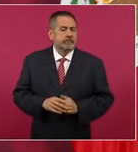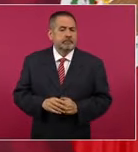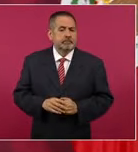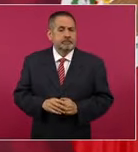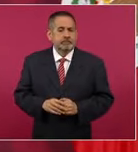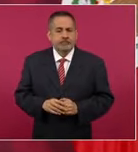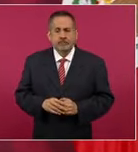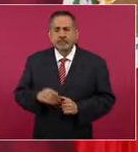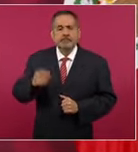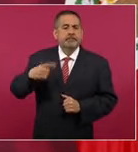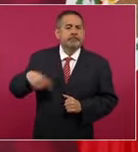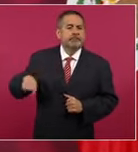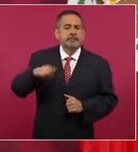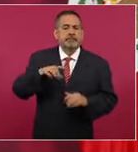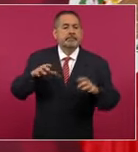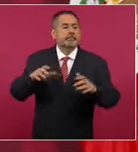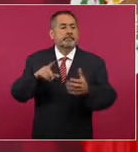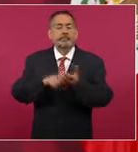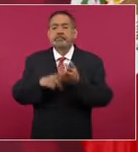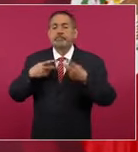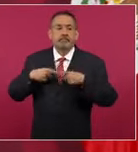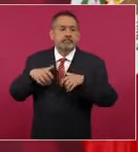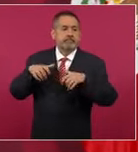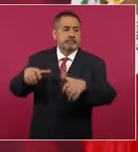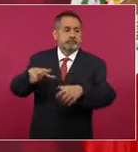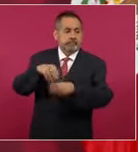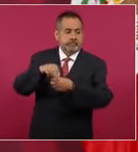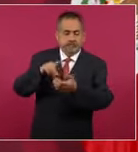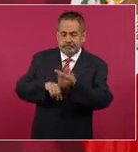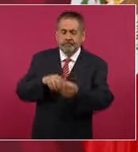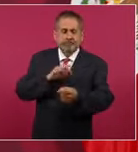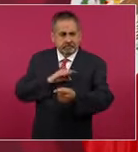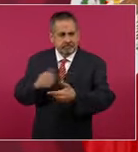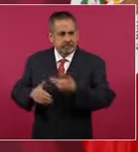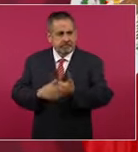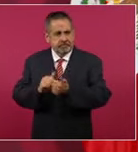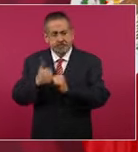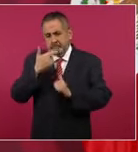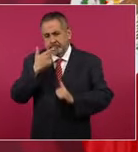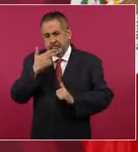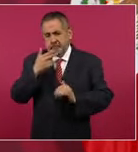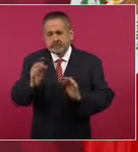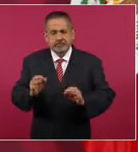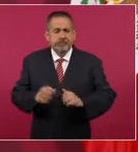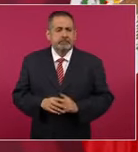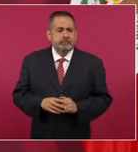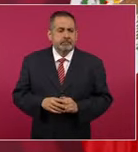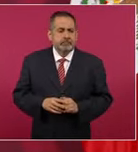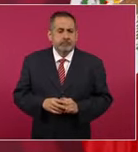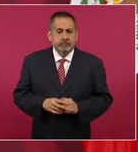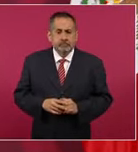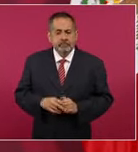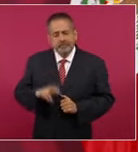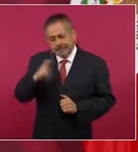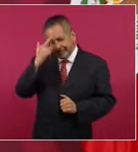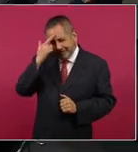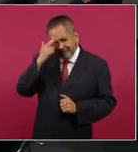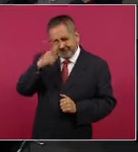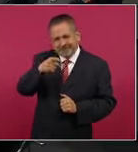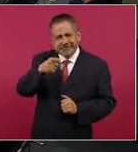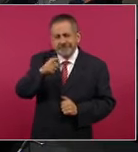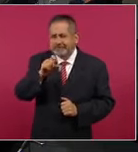del poder por parte del pueblo. Se está cumpliendo aquello que me